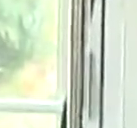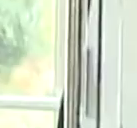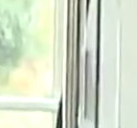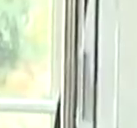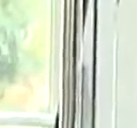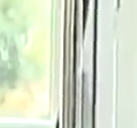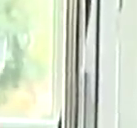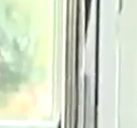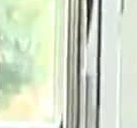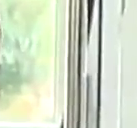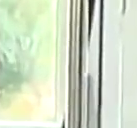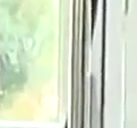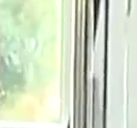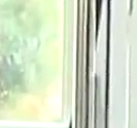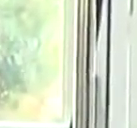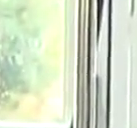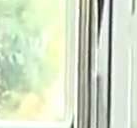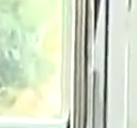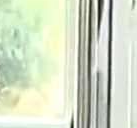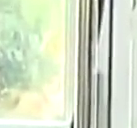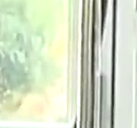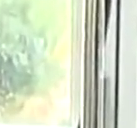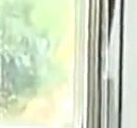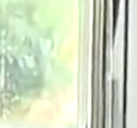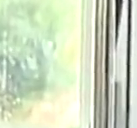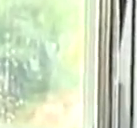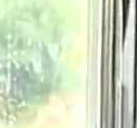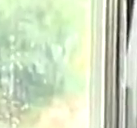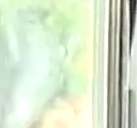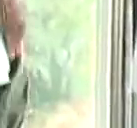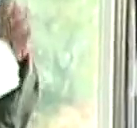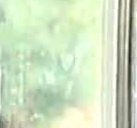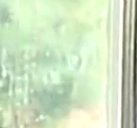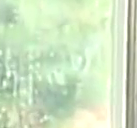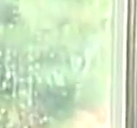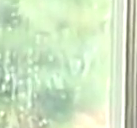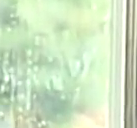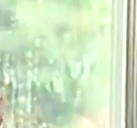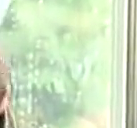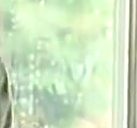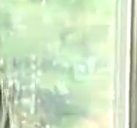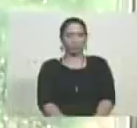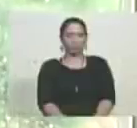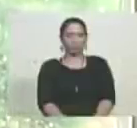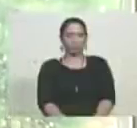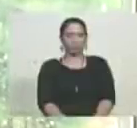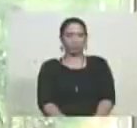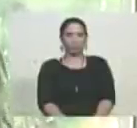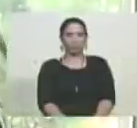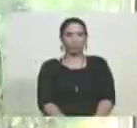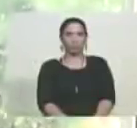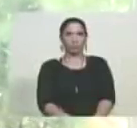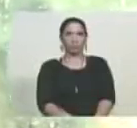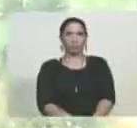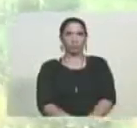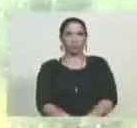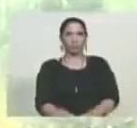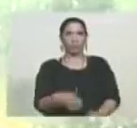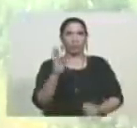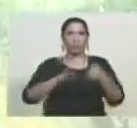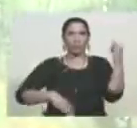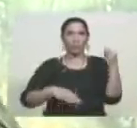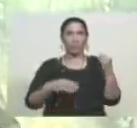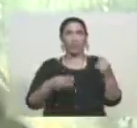tener cuidado con los que ponemos ahí a direccionar instituciones, porque a la final terminan llevándose lo que a nosotros nos